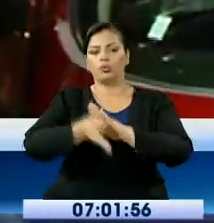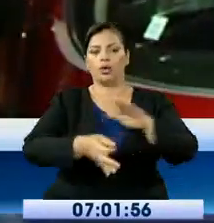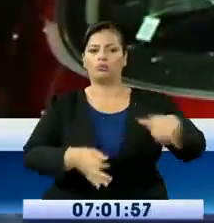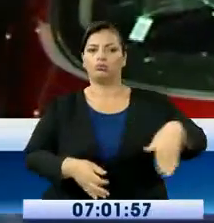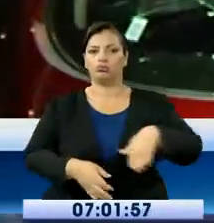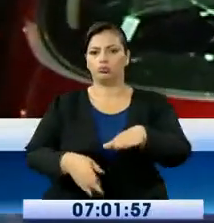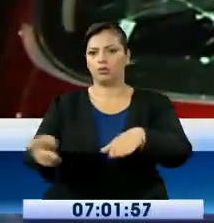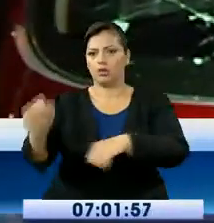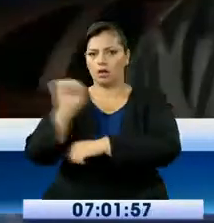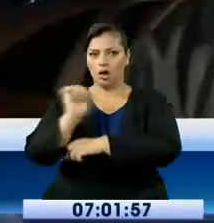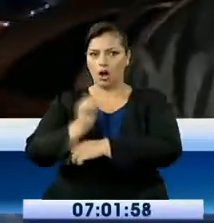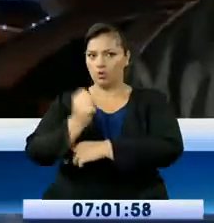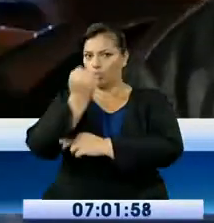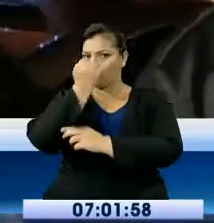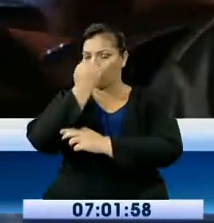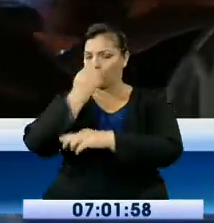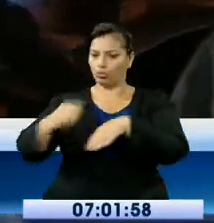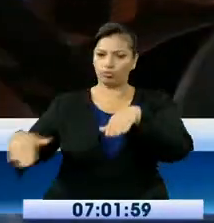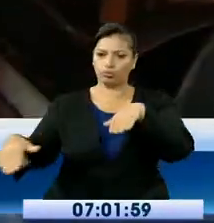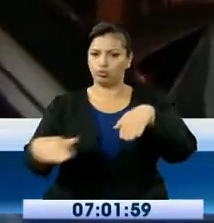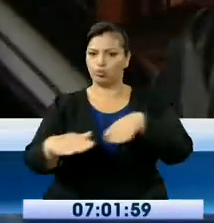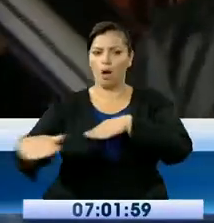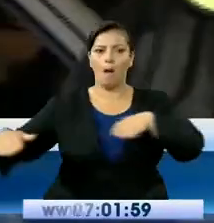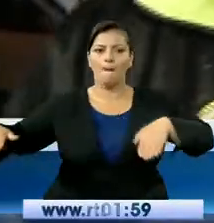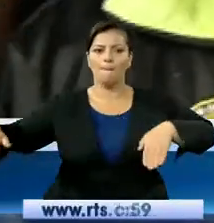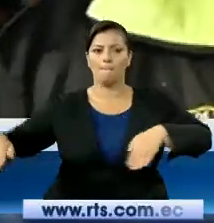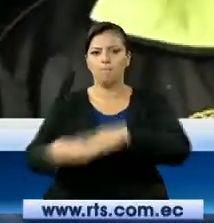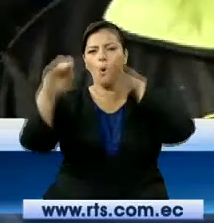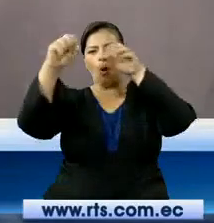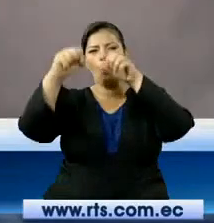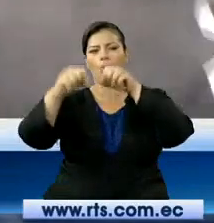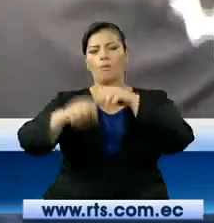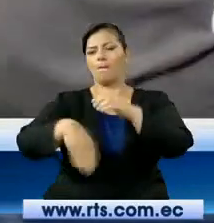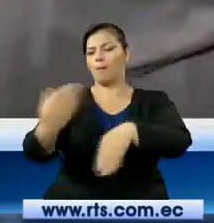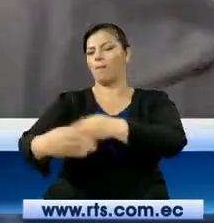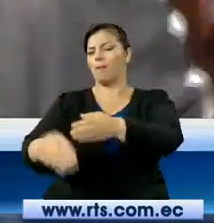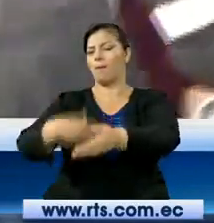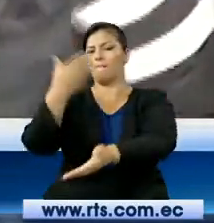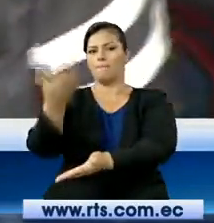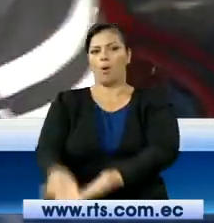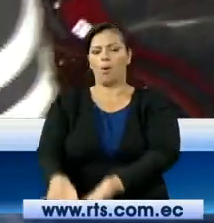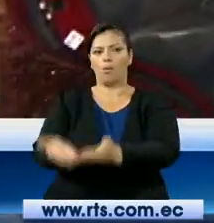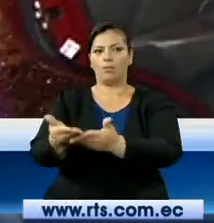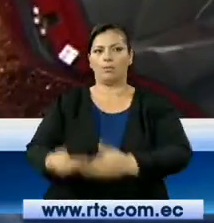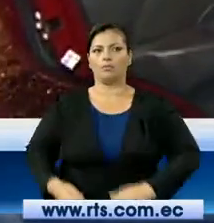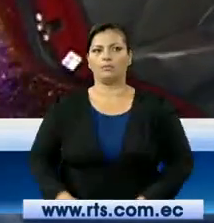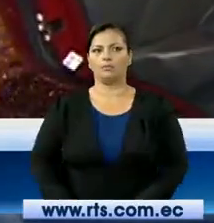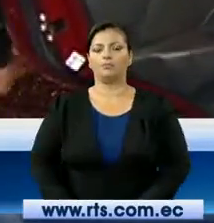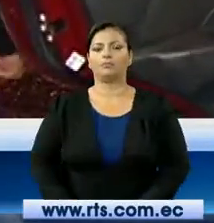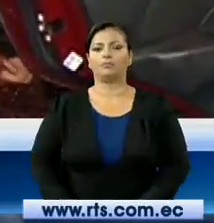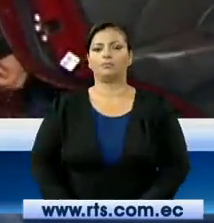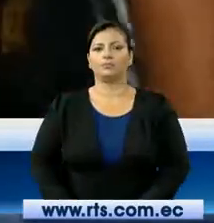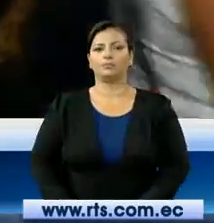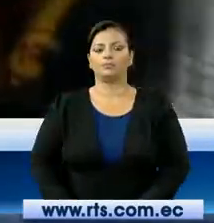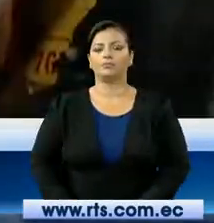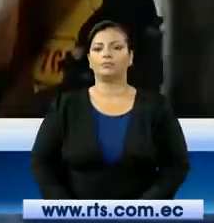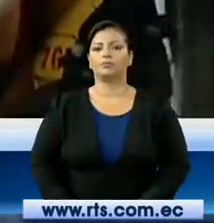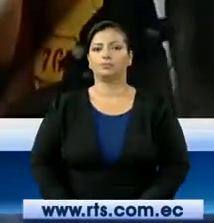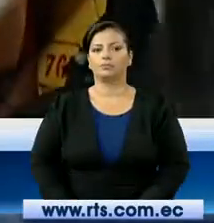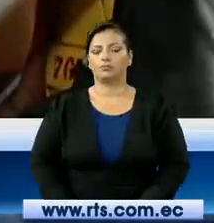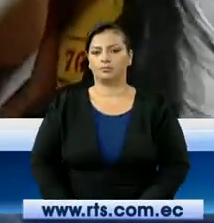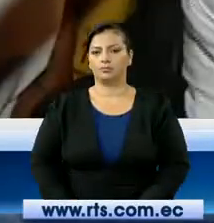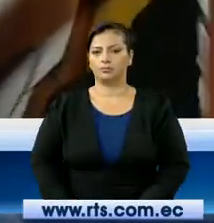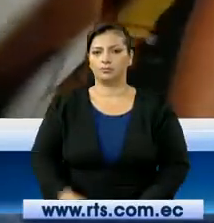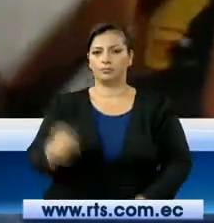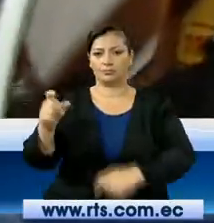taxi lo ha impactado y de ahí lo volcó. Familiares de los ocupantes de los vehículos llegaron